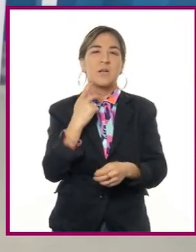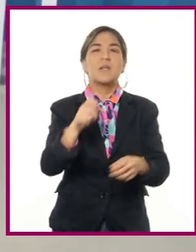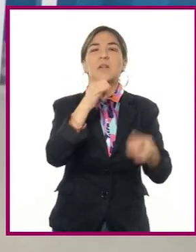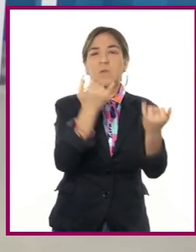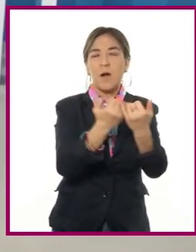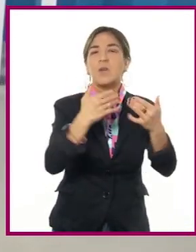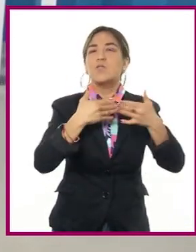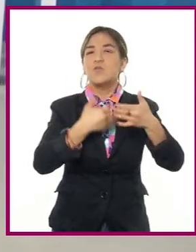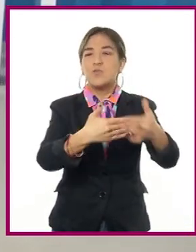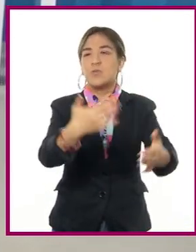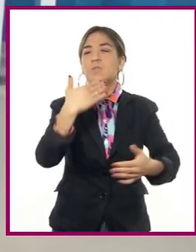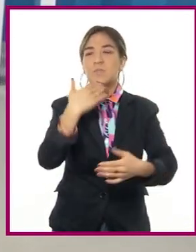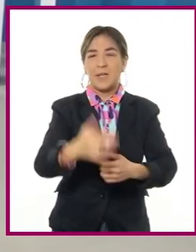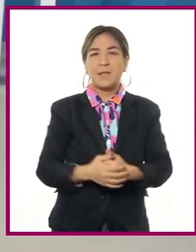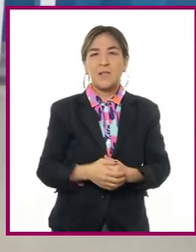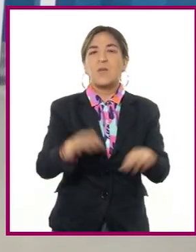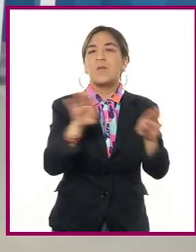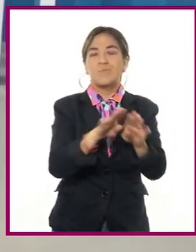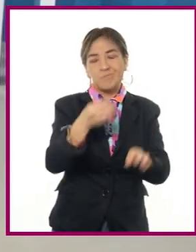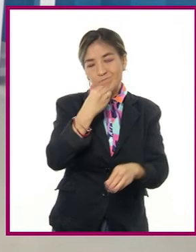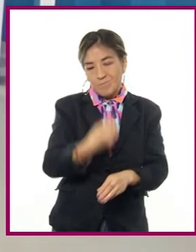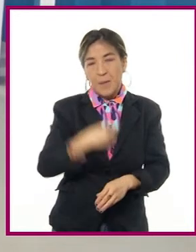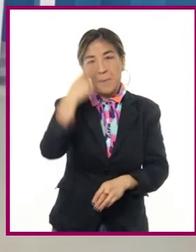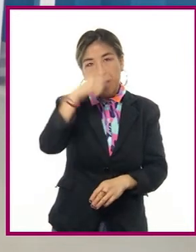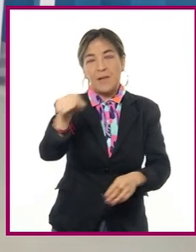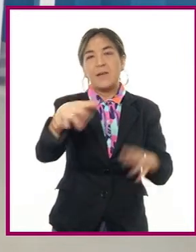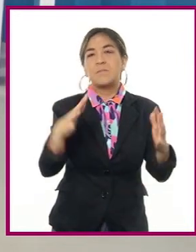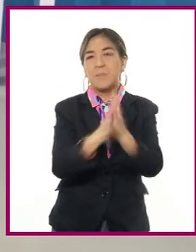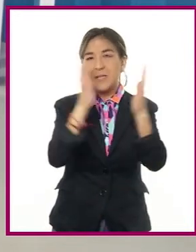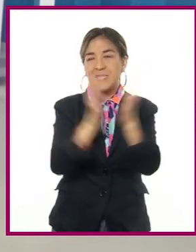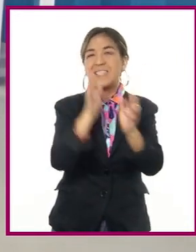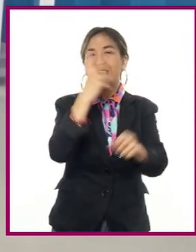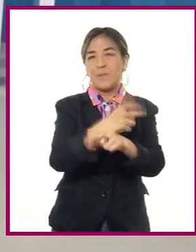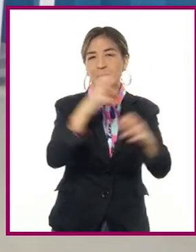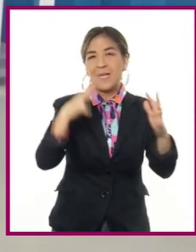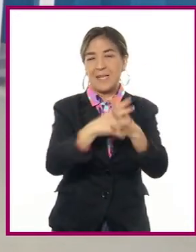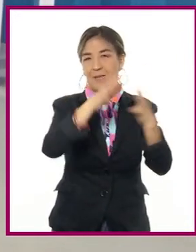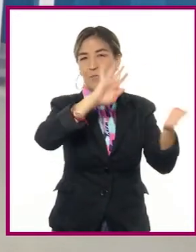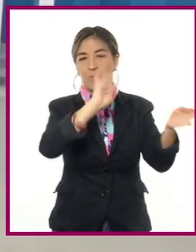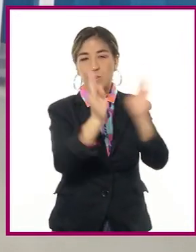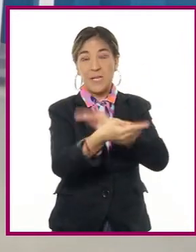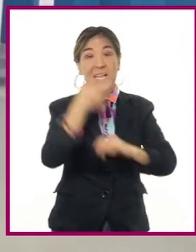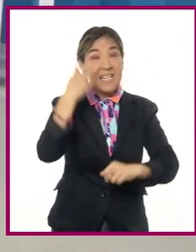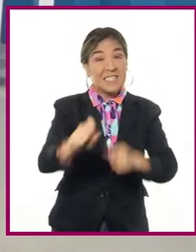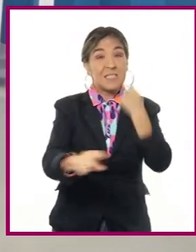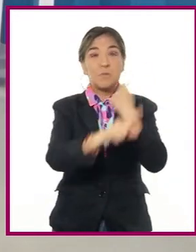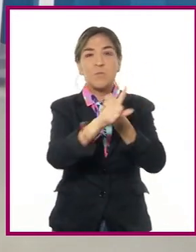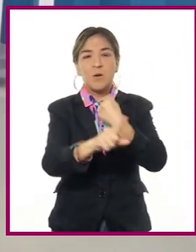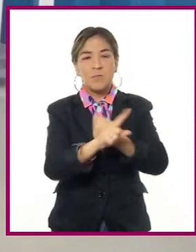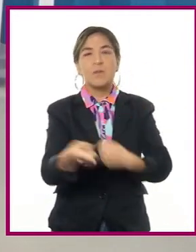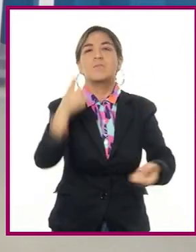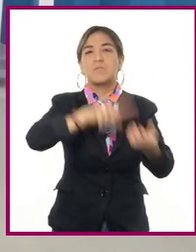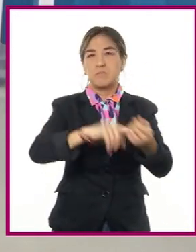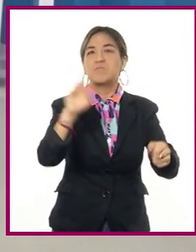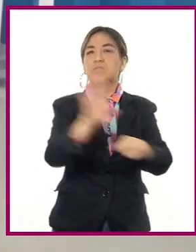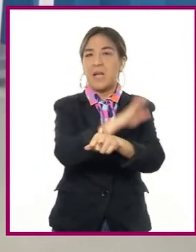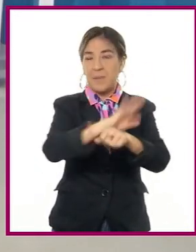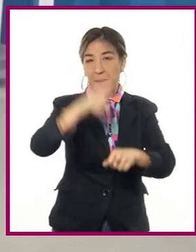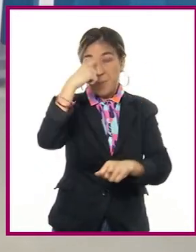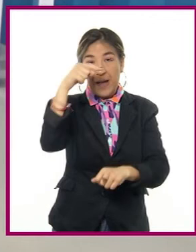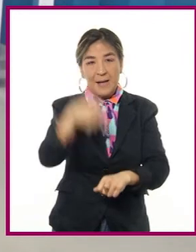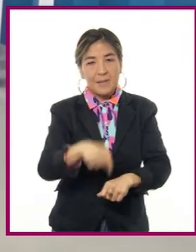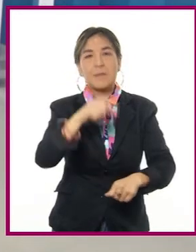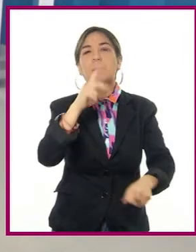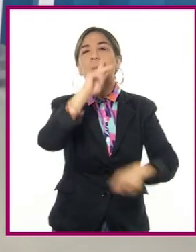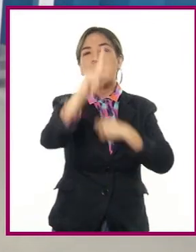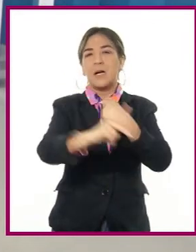de neutralidad hasta que se vio obligado a participar en la Segunda Guerra Mundial. Este suceso trajo beneficios para el país,